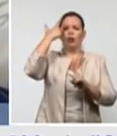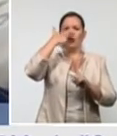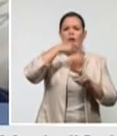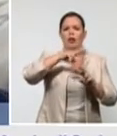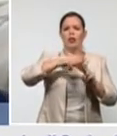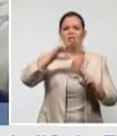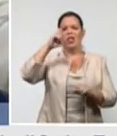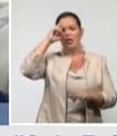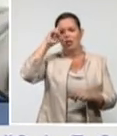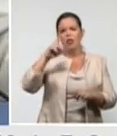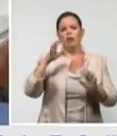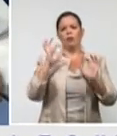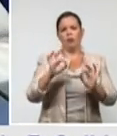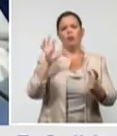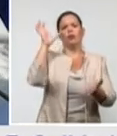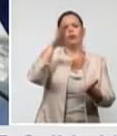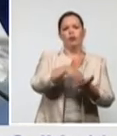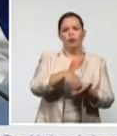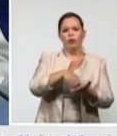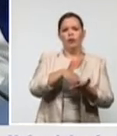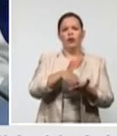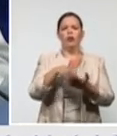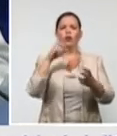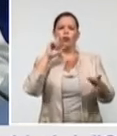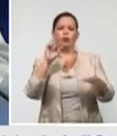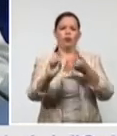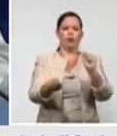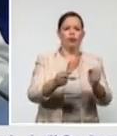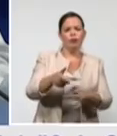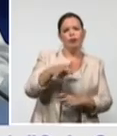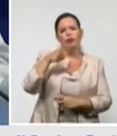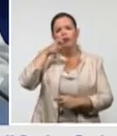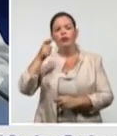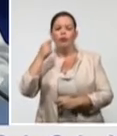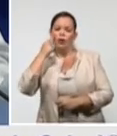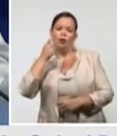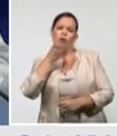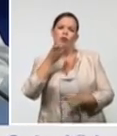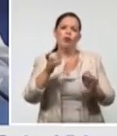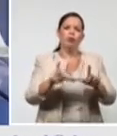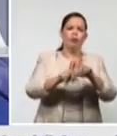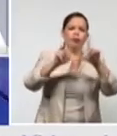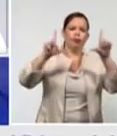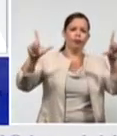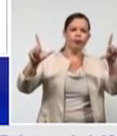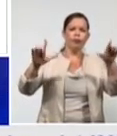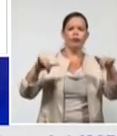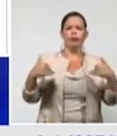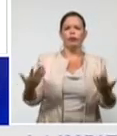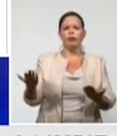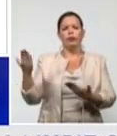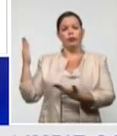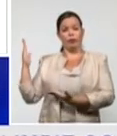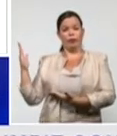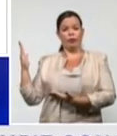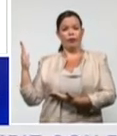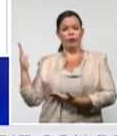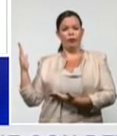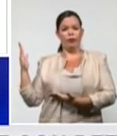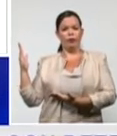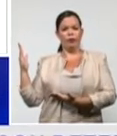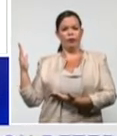Vigilancia, vamos a ver si se pudo entregar la pantalla con el comportamiento, ahí